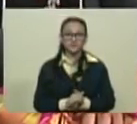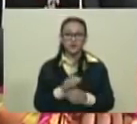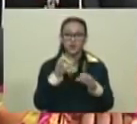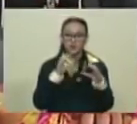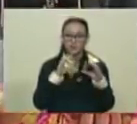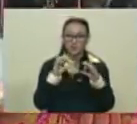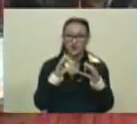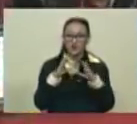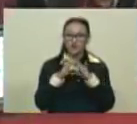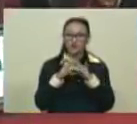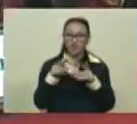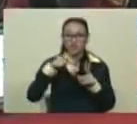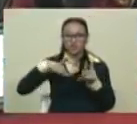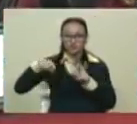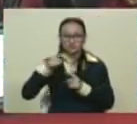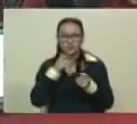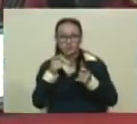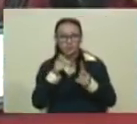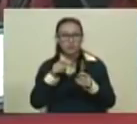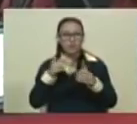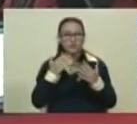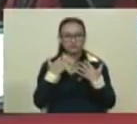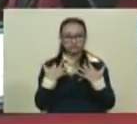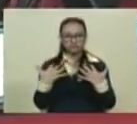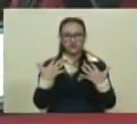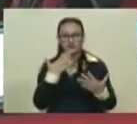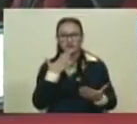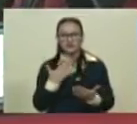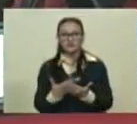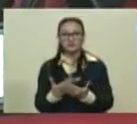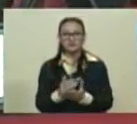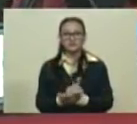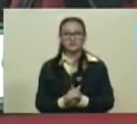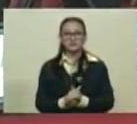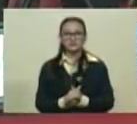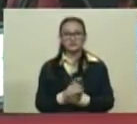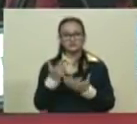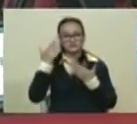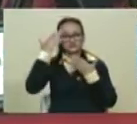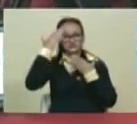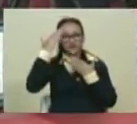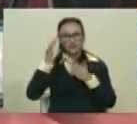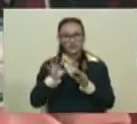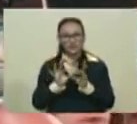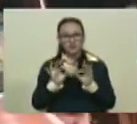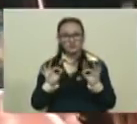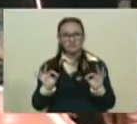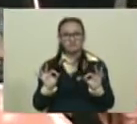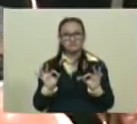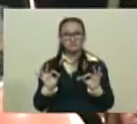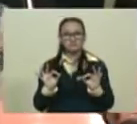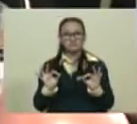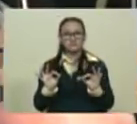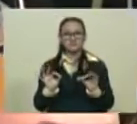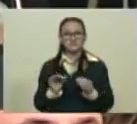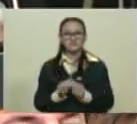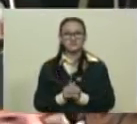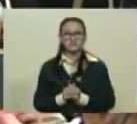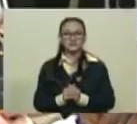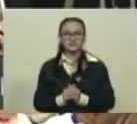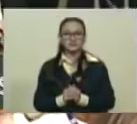comunicadores de todos los medios presentes. Quiero enviar un saludo muy especial